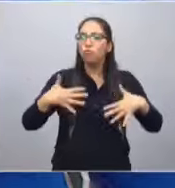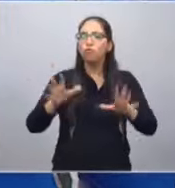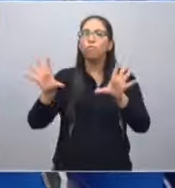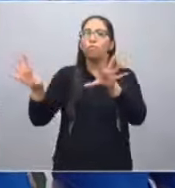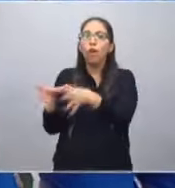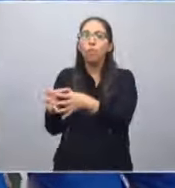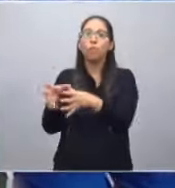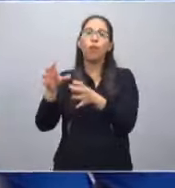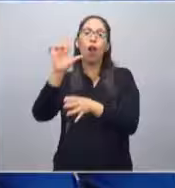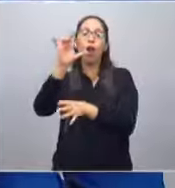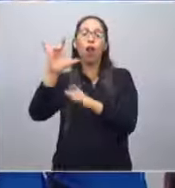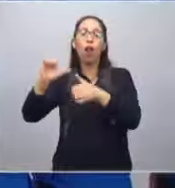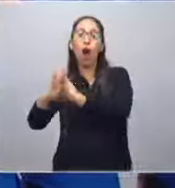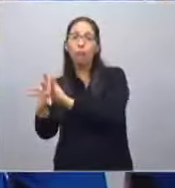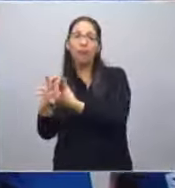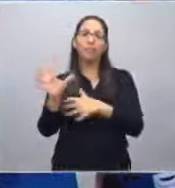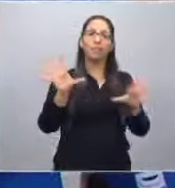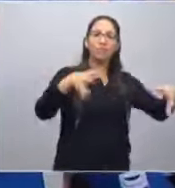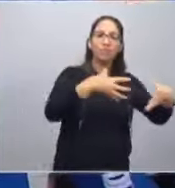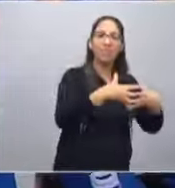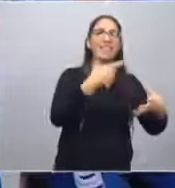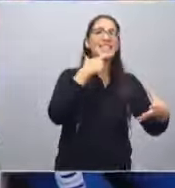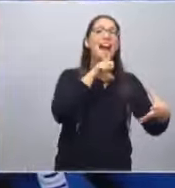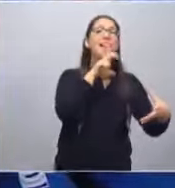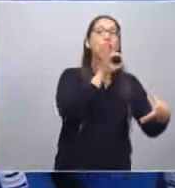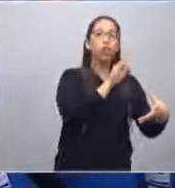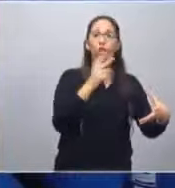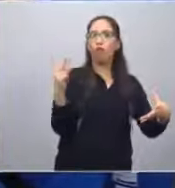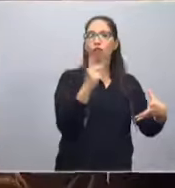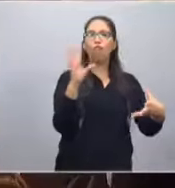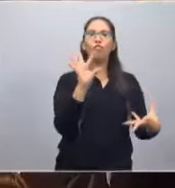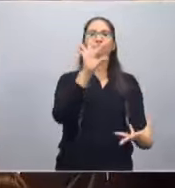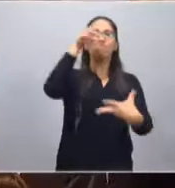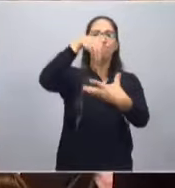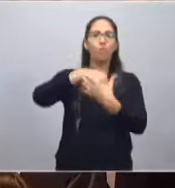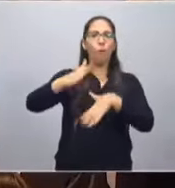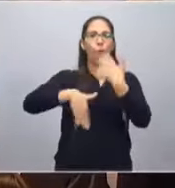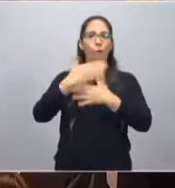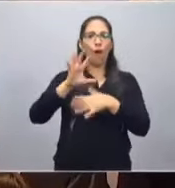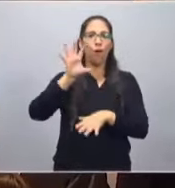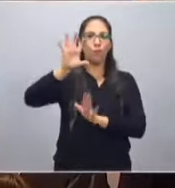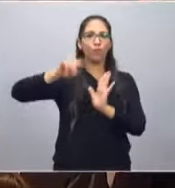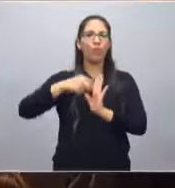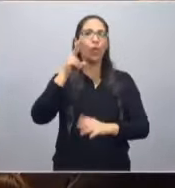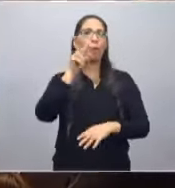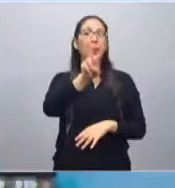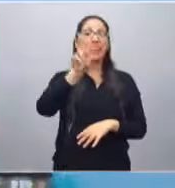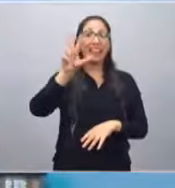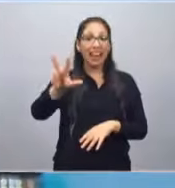Lomas de samora y de salto que participaron de los juegos bonaerenses 2023